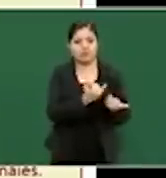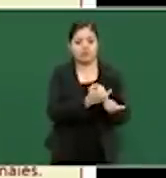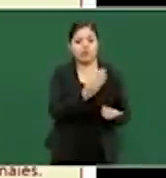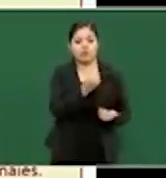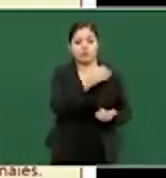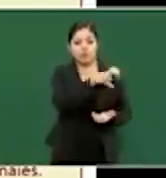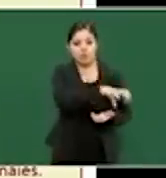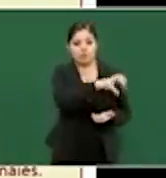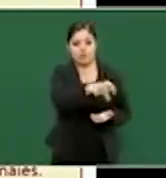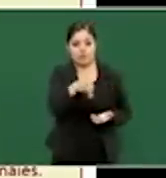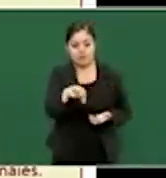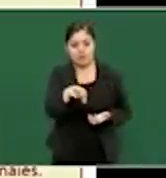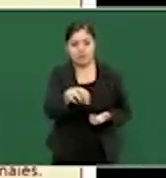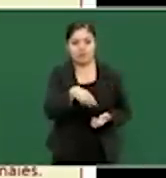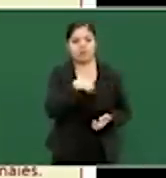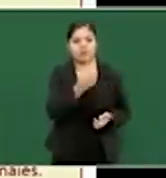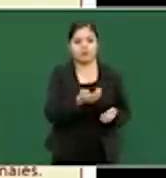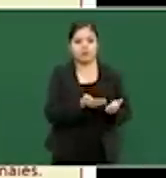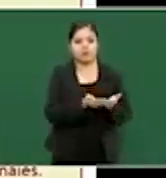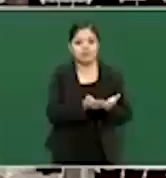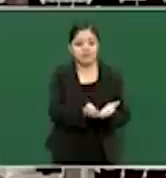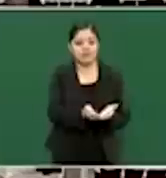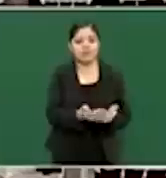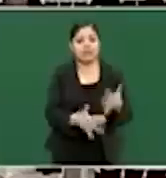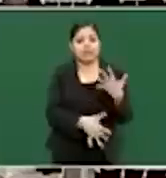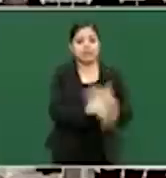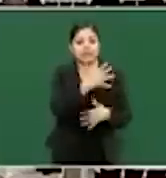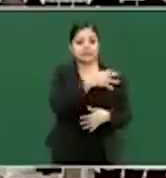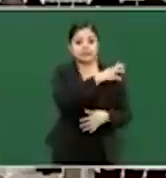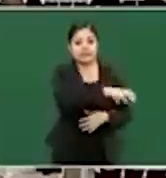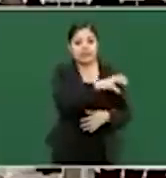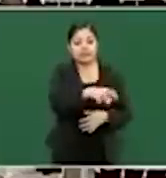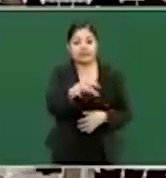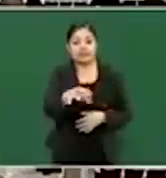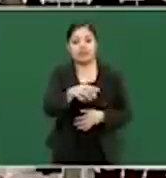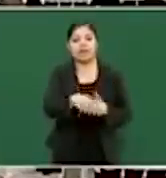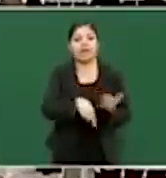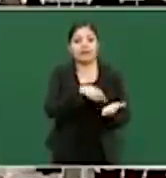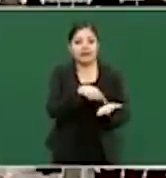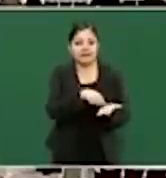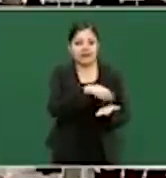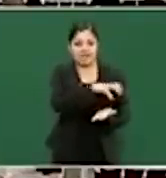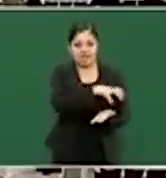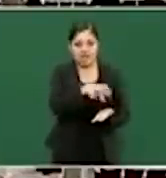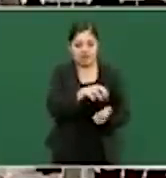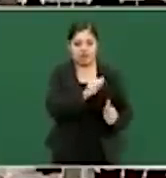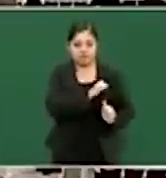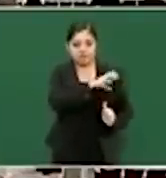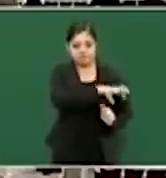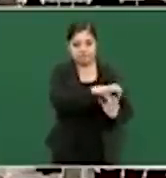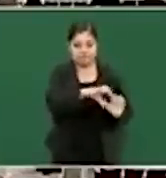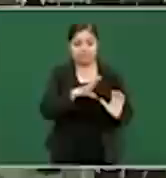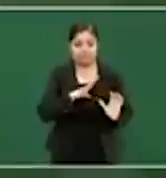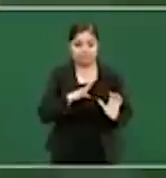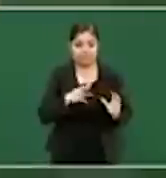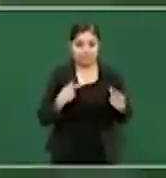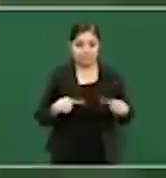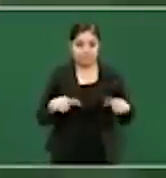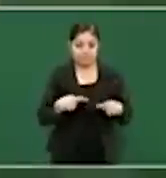operativas, la zona naval, la unidad naval y 15 coordinaciones regionales. Y adicionalmente a este